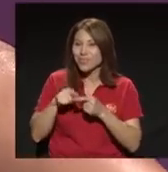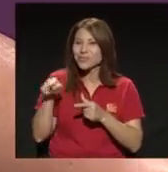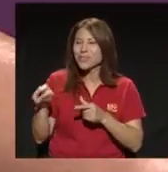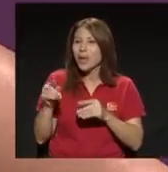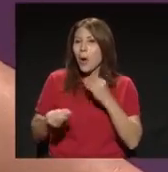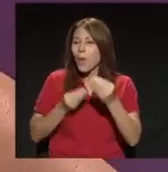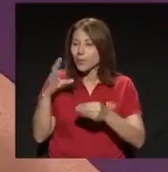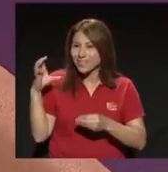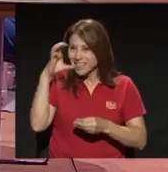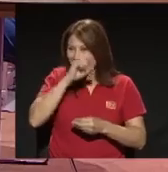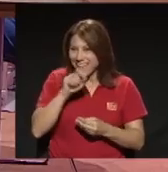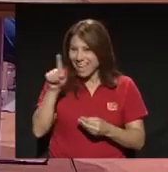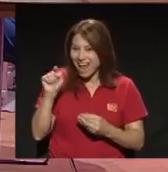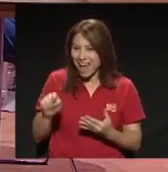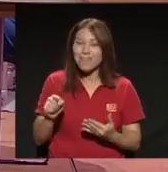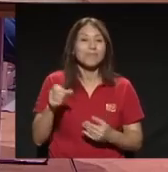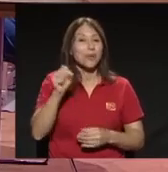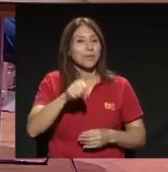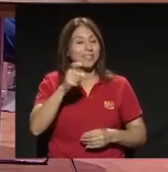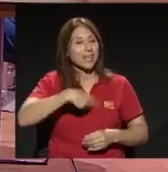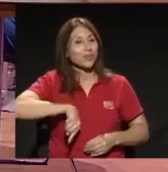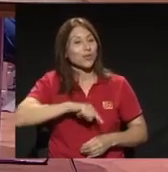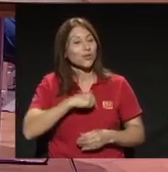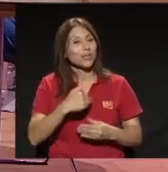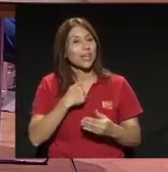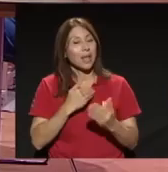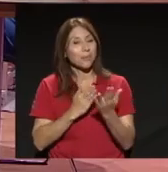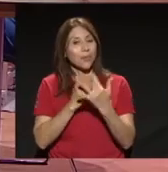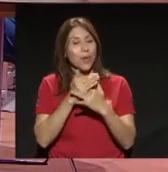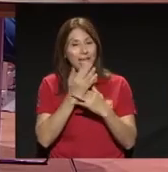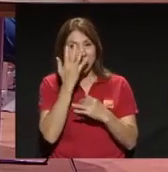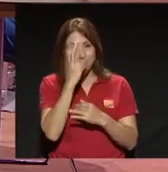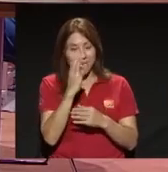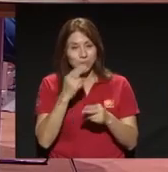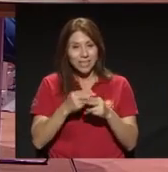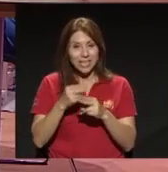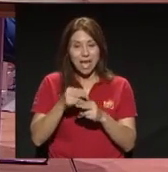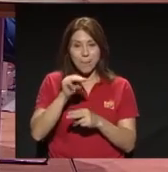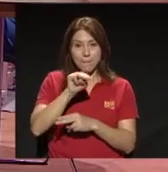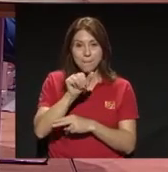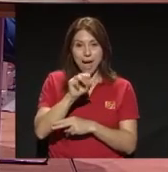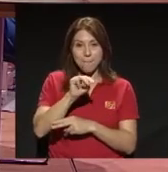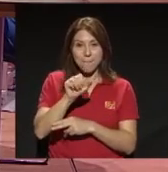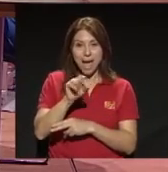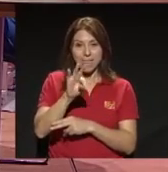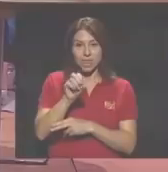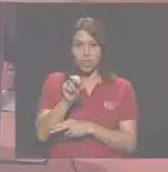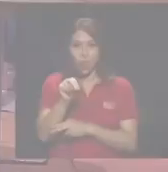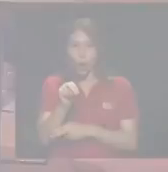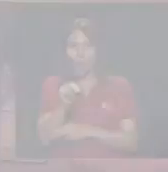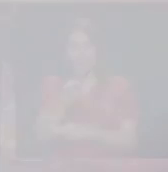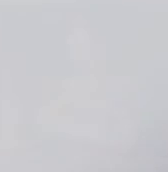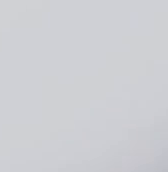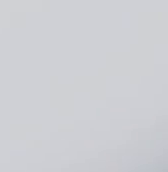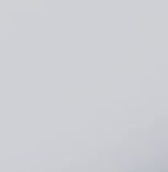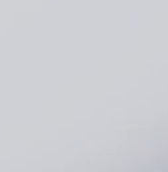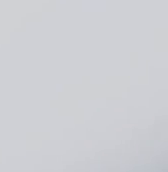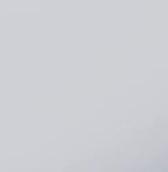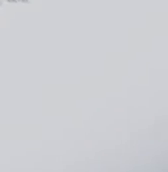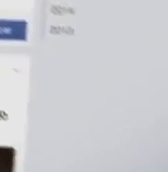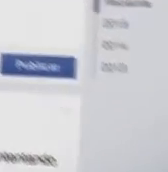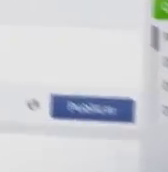y bueno tenemos una página de juego que se llama matón la teta se respeta que es una página pública